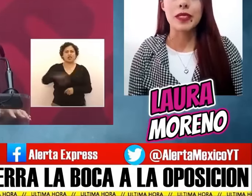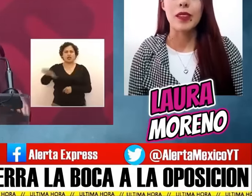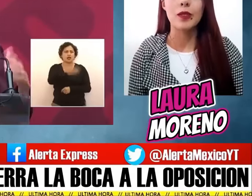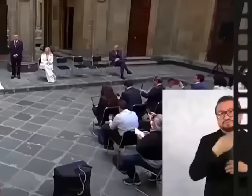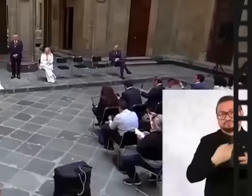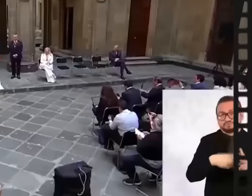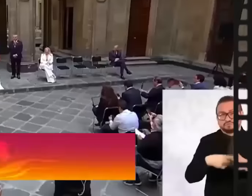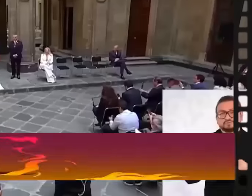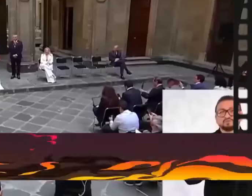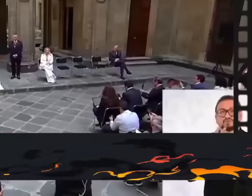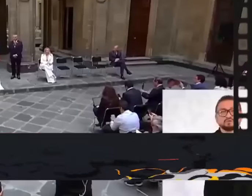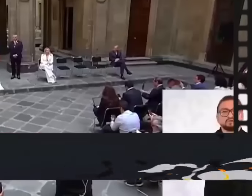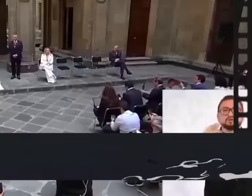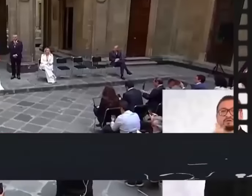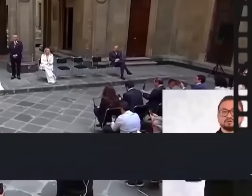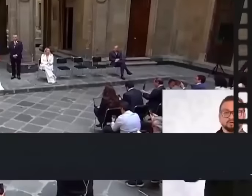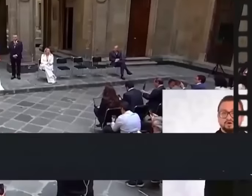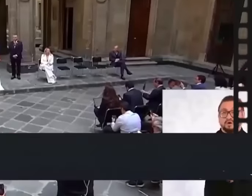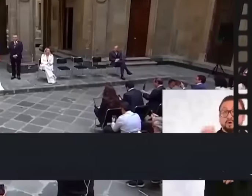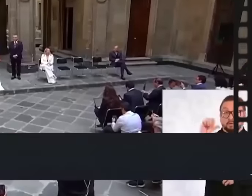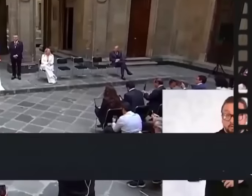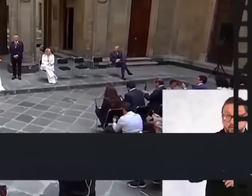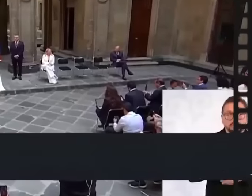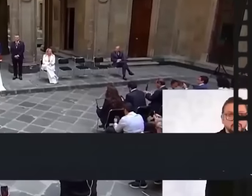sexenios pasados. Que los anuncios de inversión que hoy tuvimos